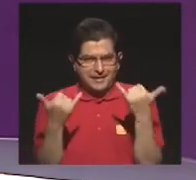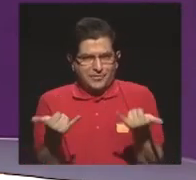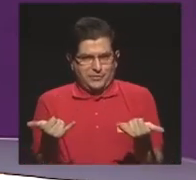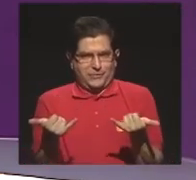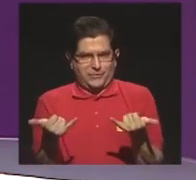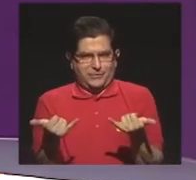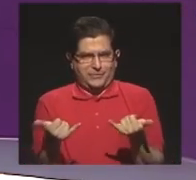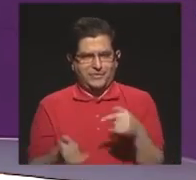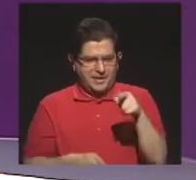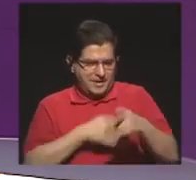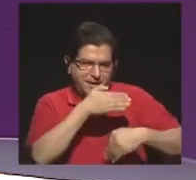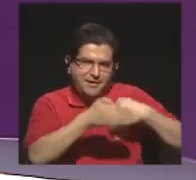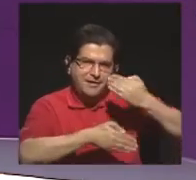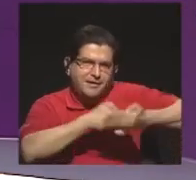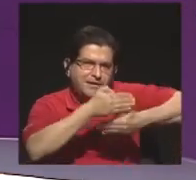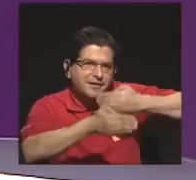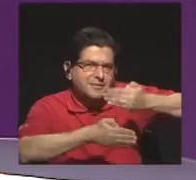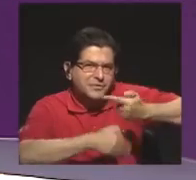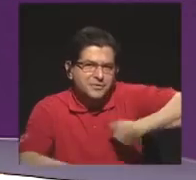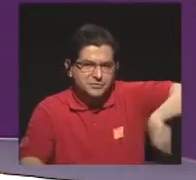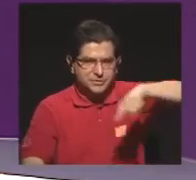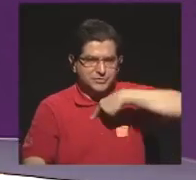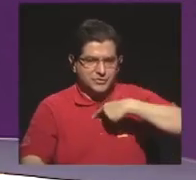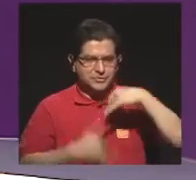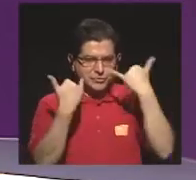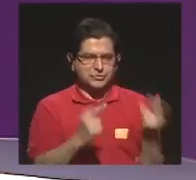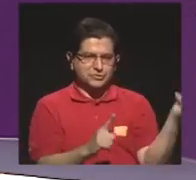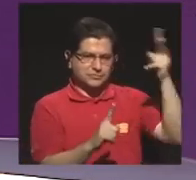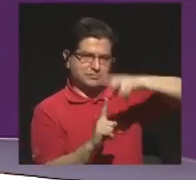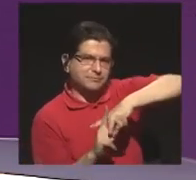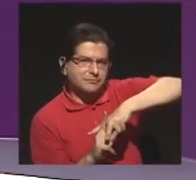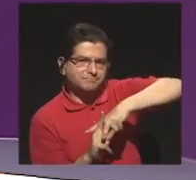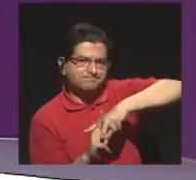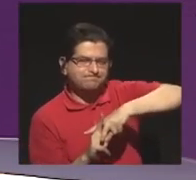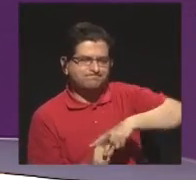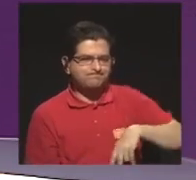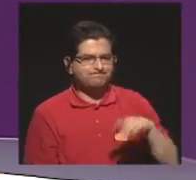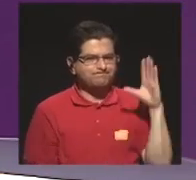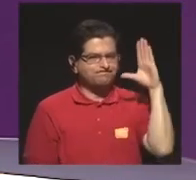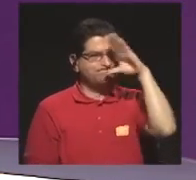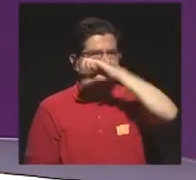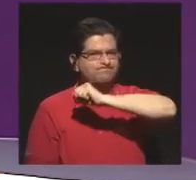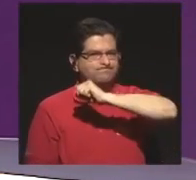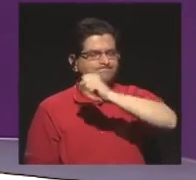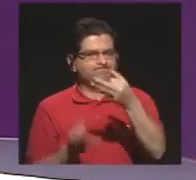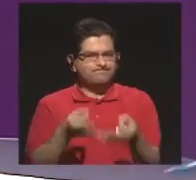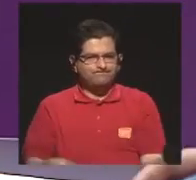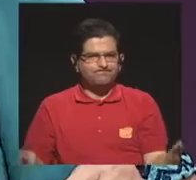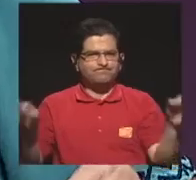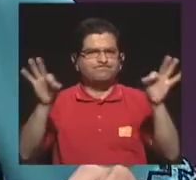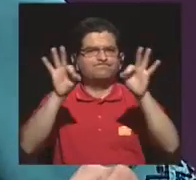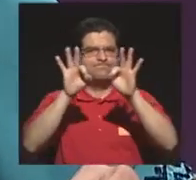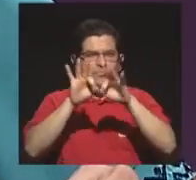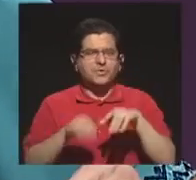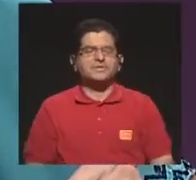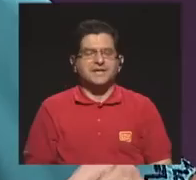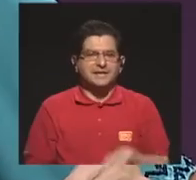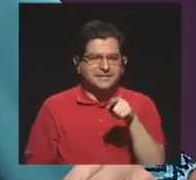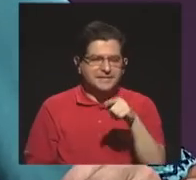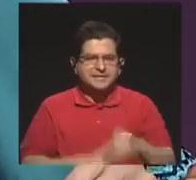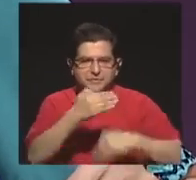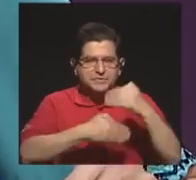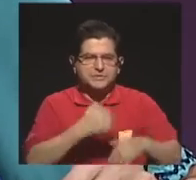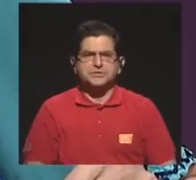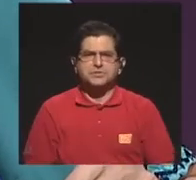digamos, con estos procesos que hemos venido ejecutando, evidenciamos también la importancia de estar cercanos. ¿Considera que ha sido